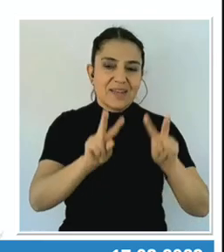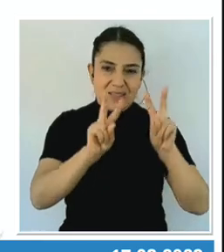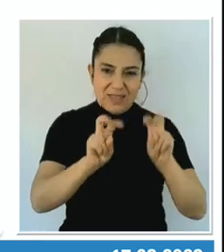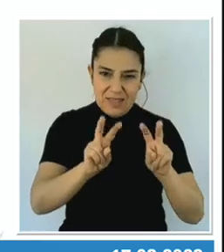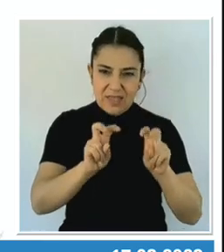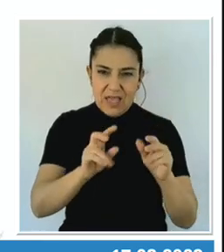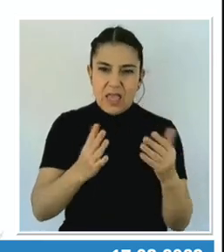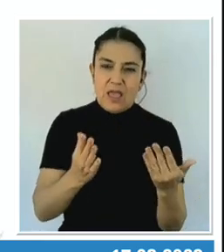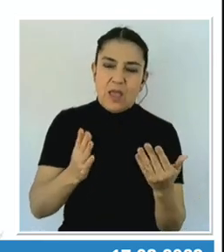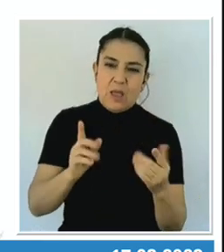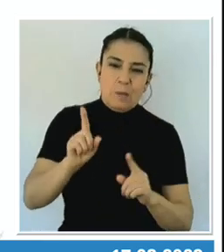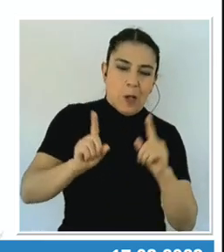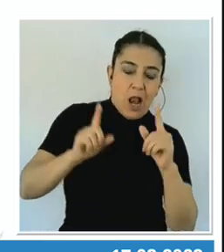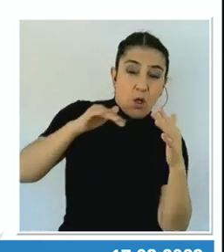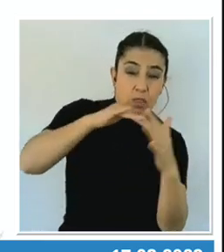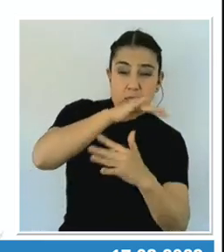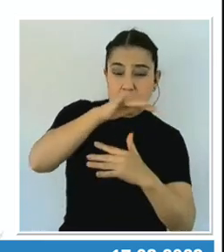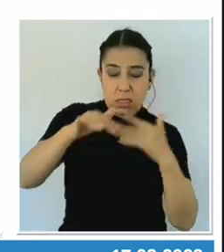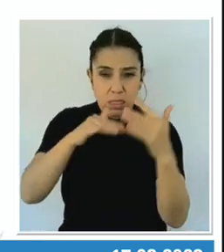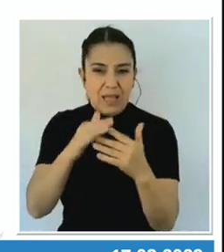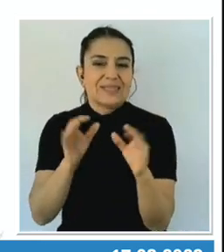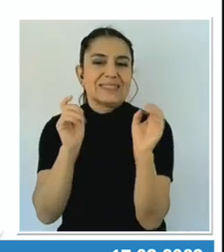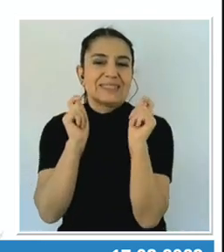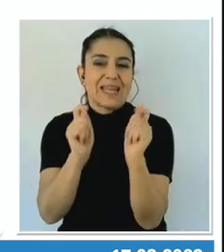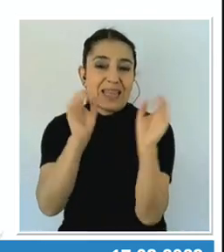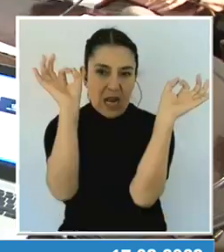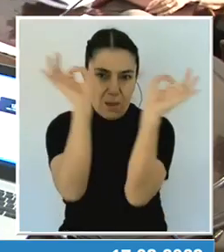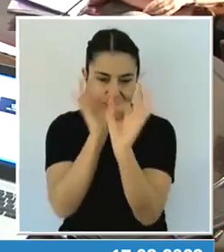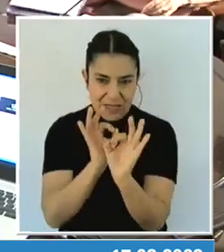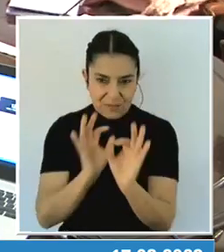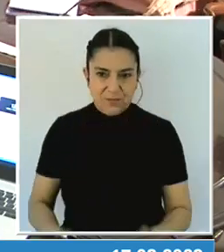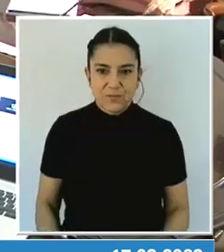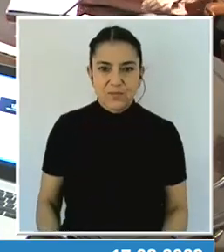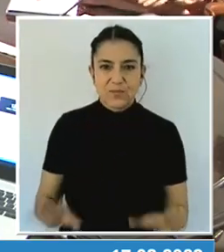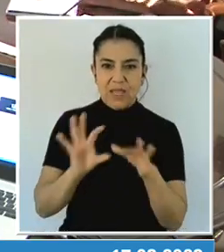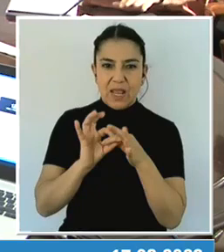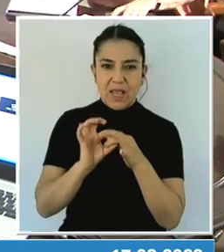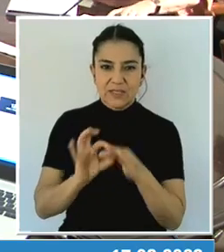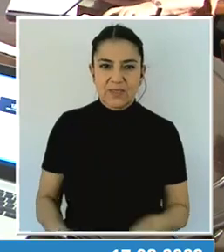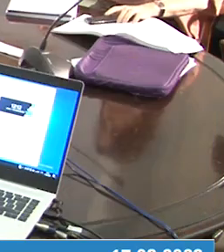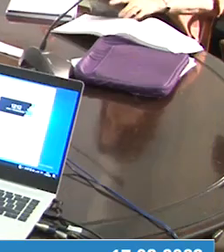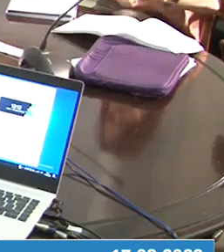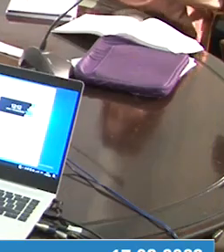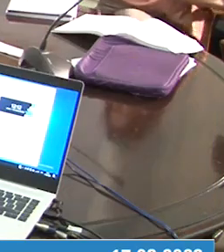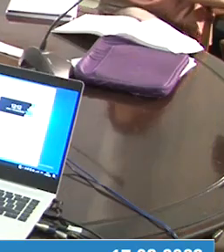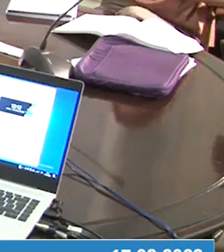para tratar de justificar esa afirmación. Bien, muchísimas gracias. Muchísimas gracias,